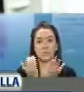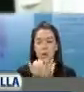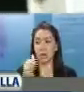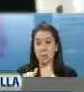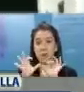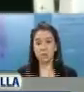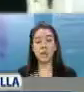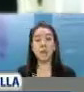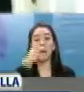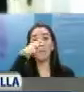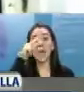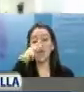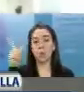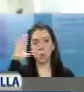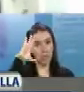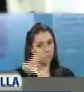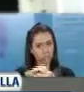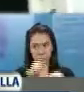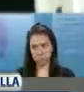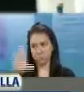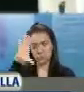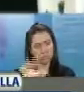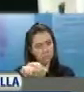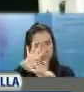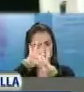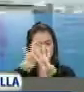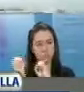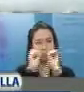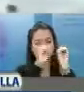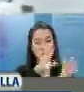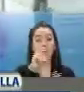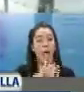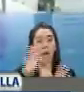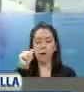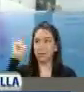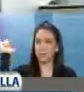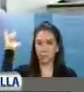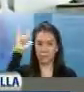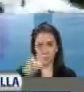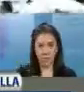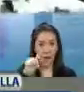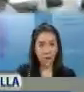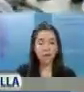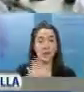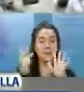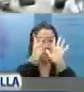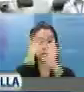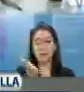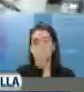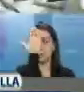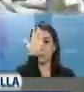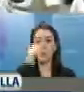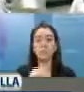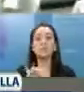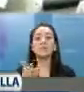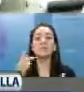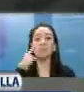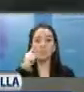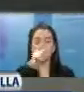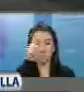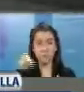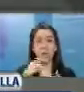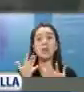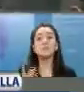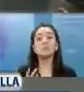proyección de los cambios fisonómicos que los tres, tanto él como los dos niños, podían tener, es parte del proceso. Y con